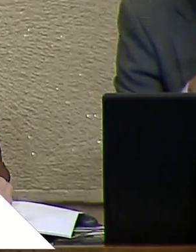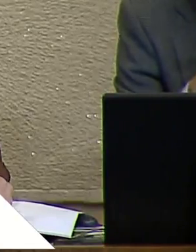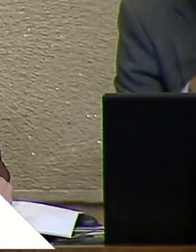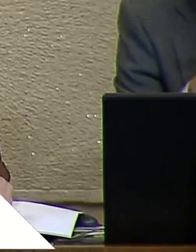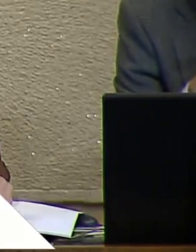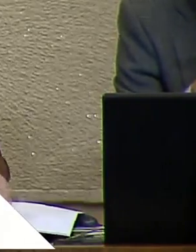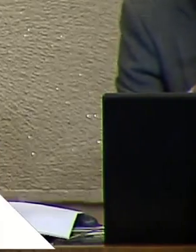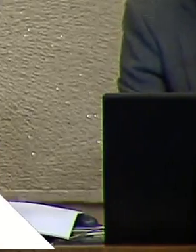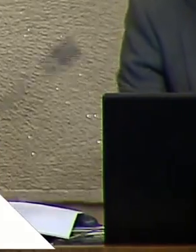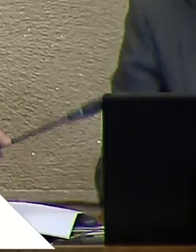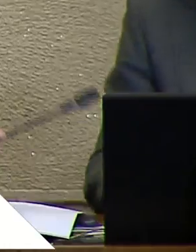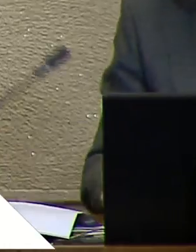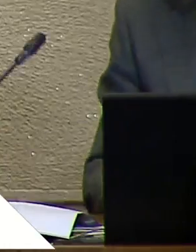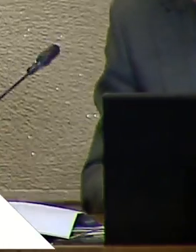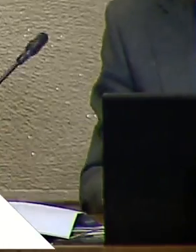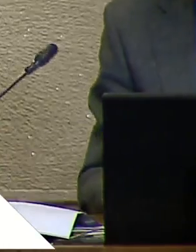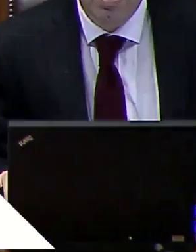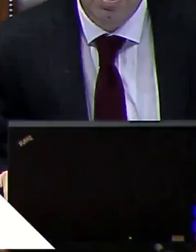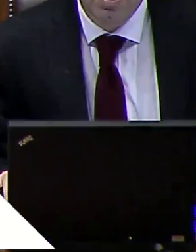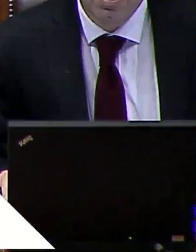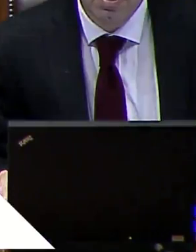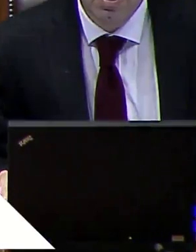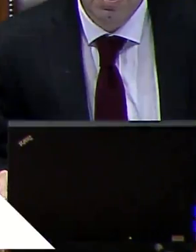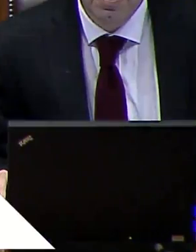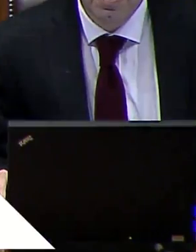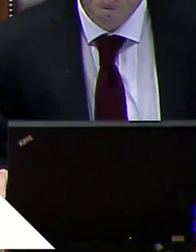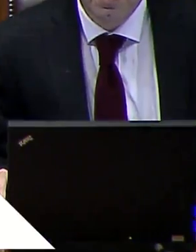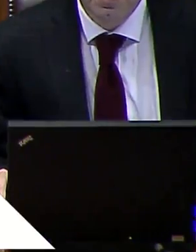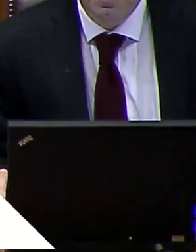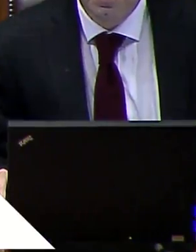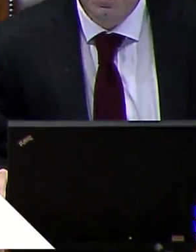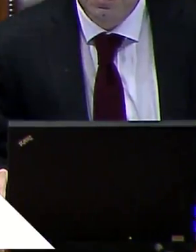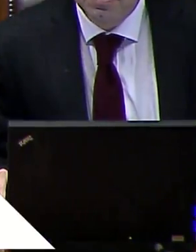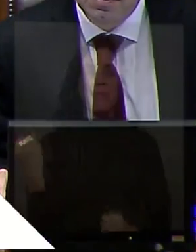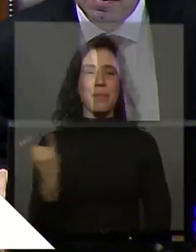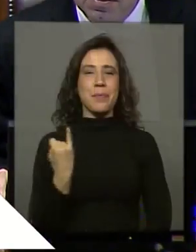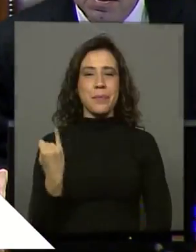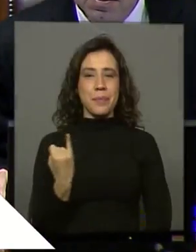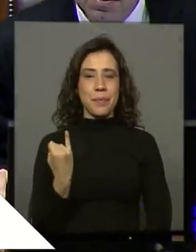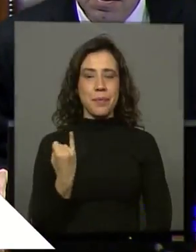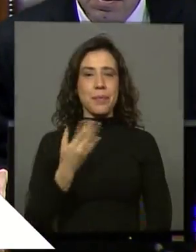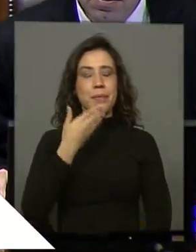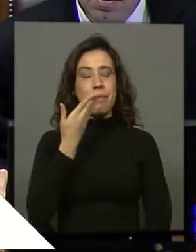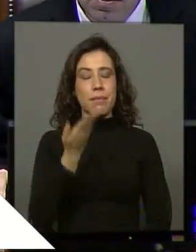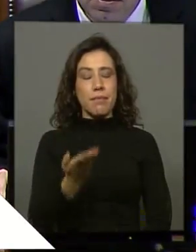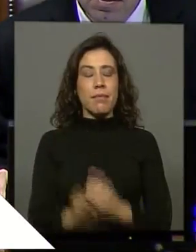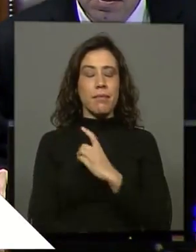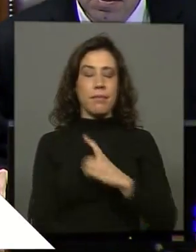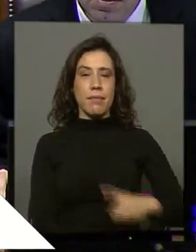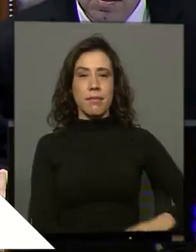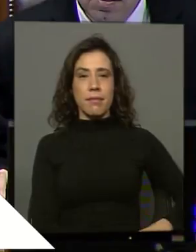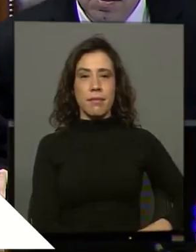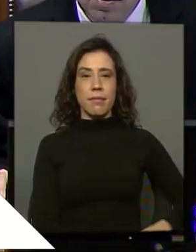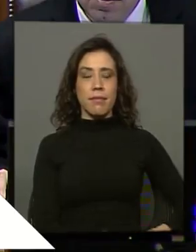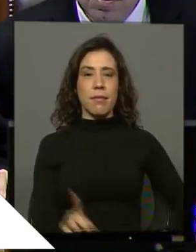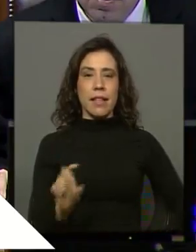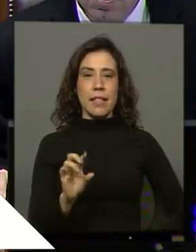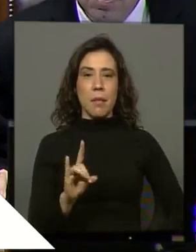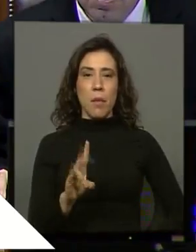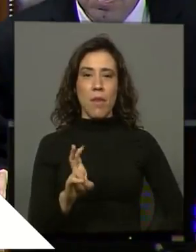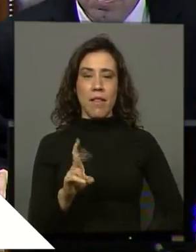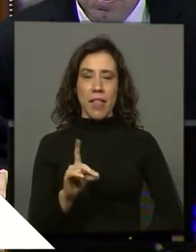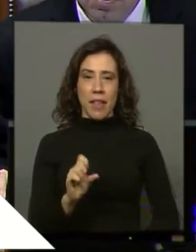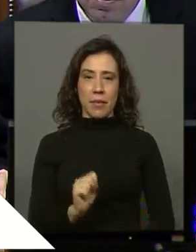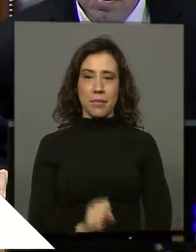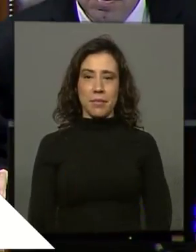he dicho gracias diputado Pepe Aut en el tiempo de la bancada independiente tiene la palabra la diputada Alejandra Sepúlveda